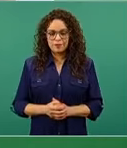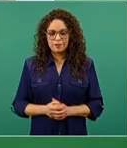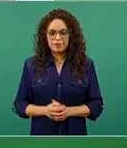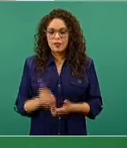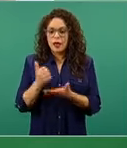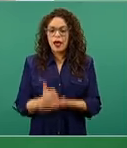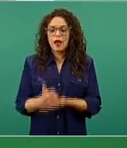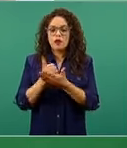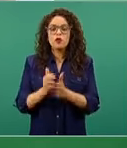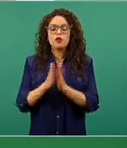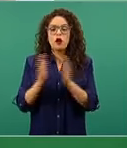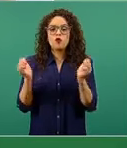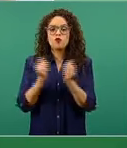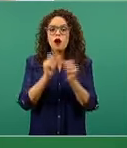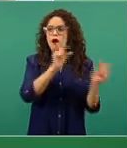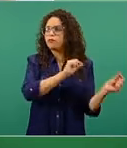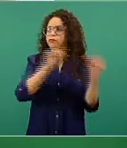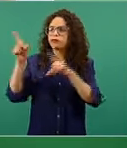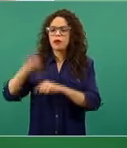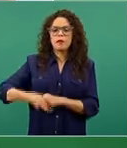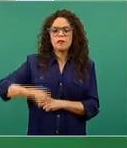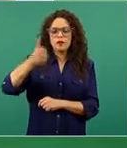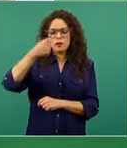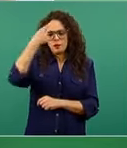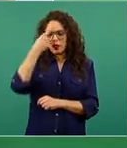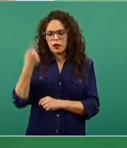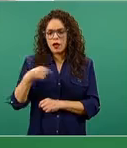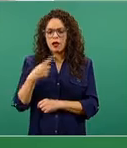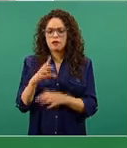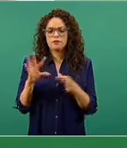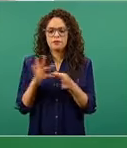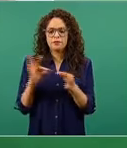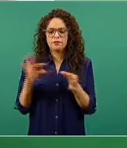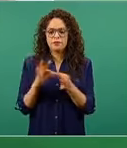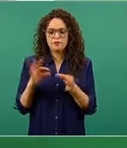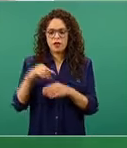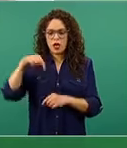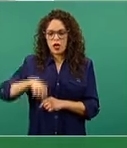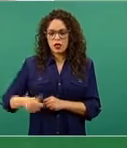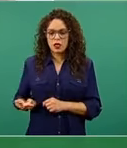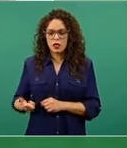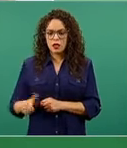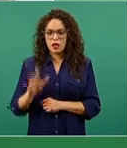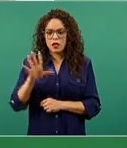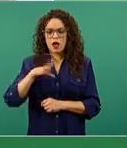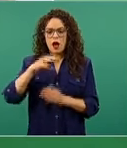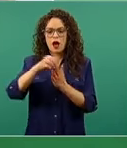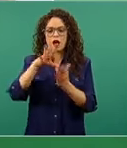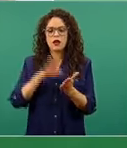diapositiva, es para comentarles que ya en Guanajuato se han registrado